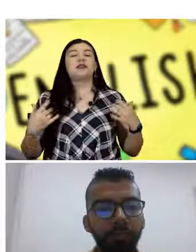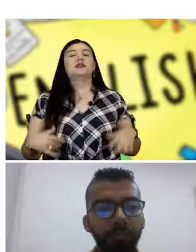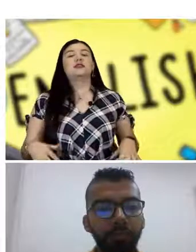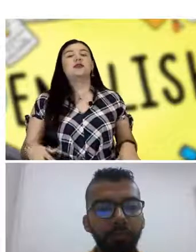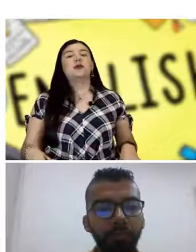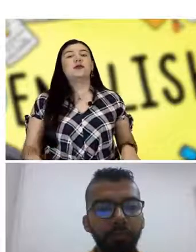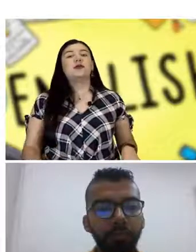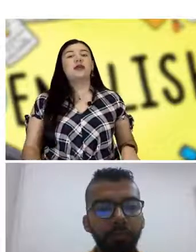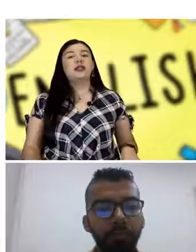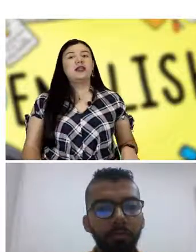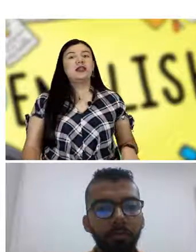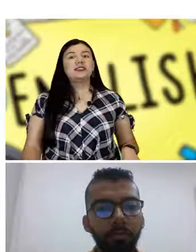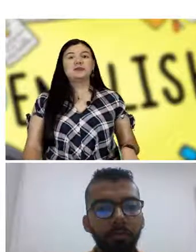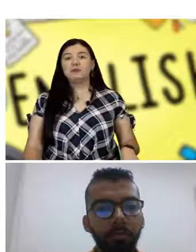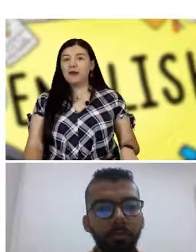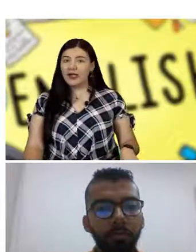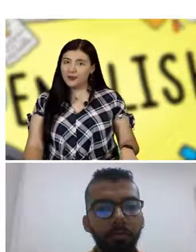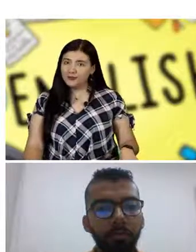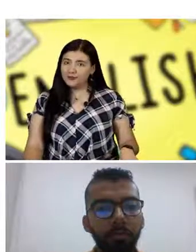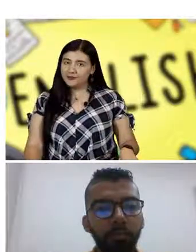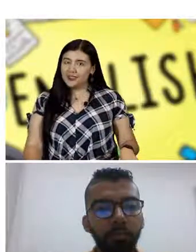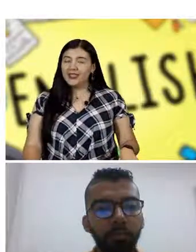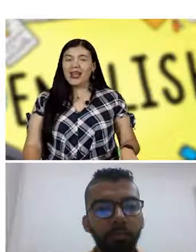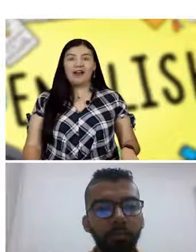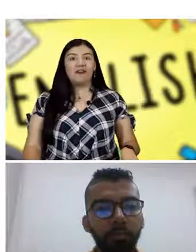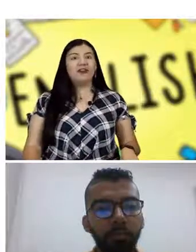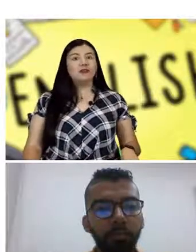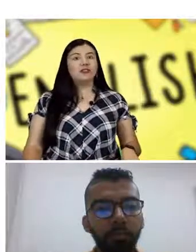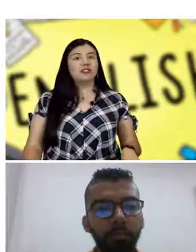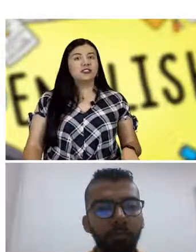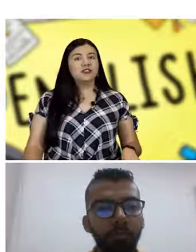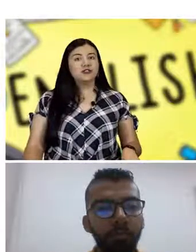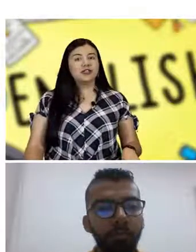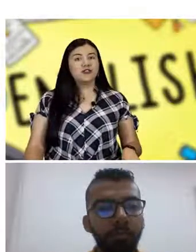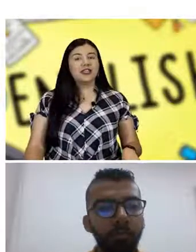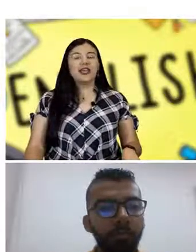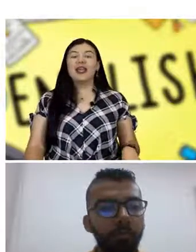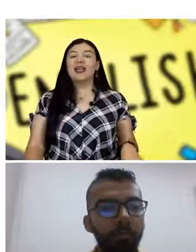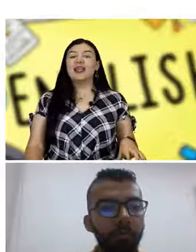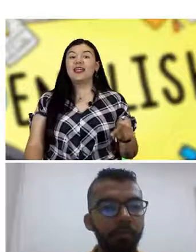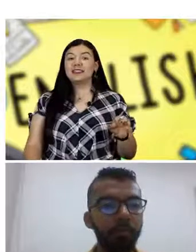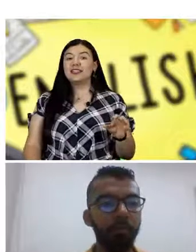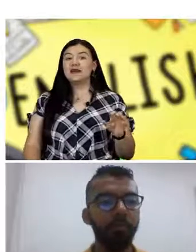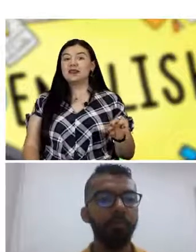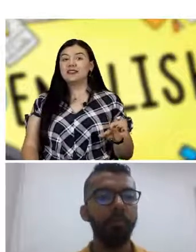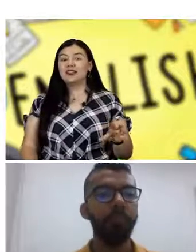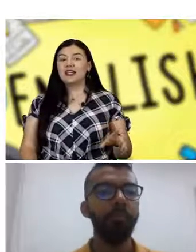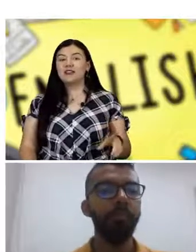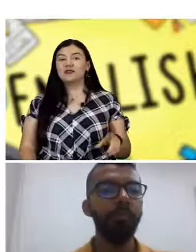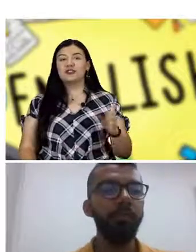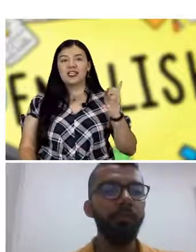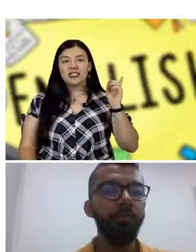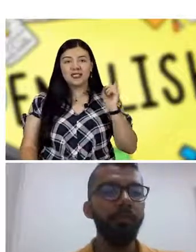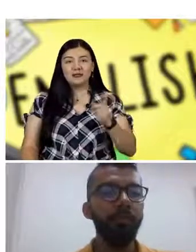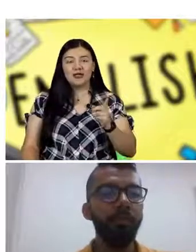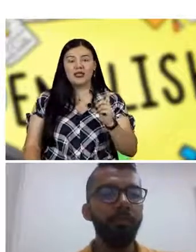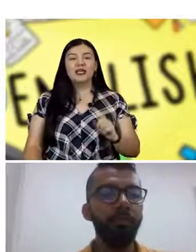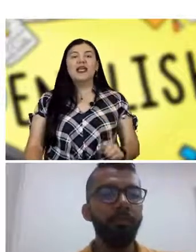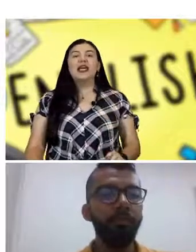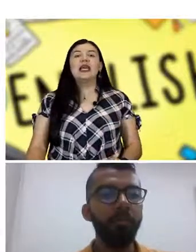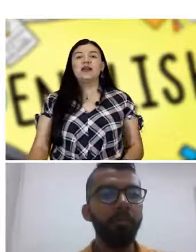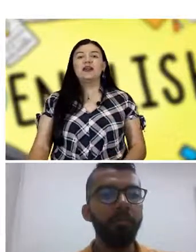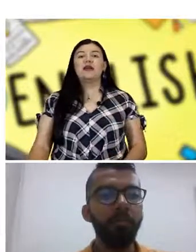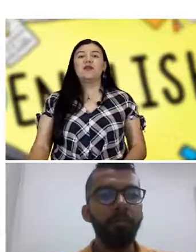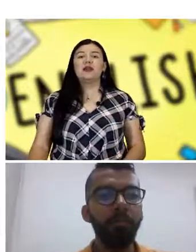Las partes de su cuerpo en inglés, pero habíamos dicho, chicos, que en esta masterclass ustedes